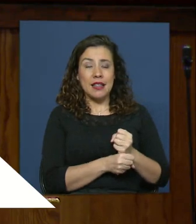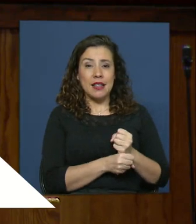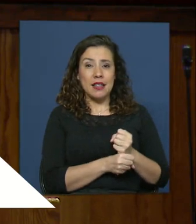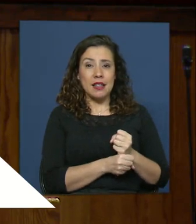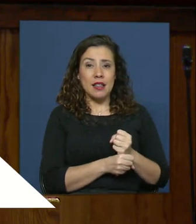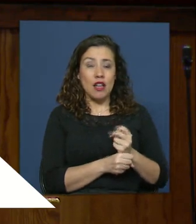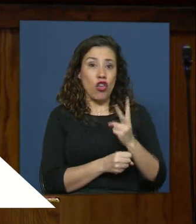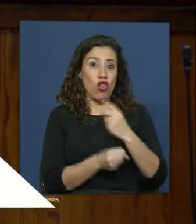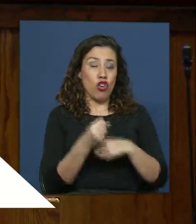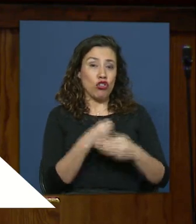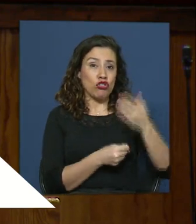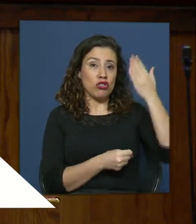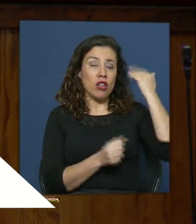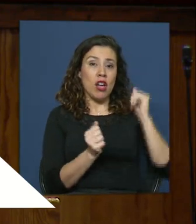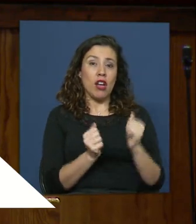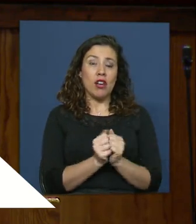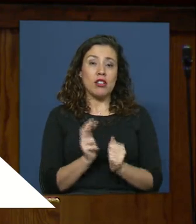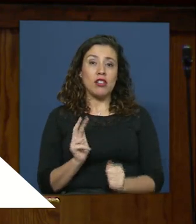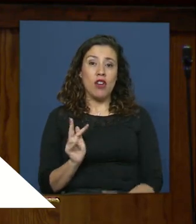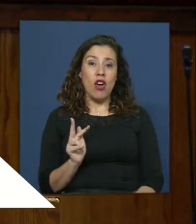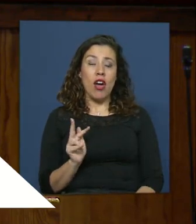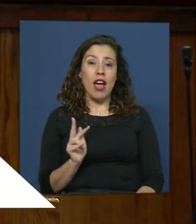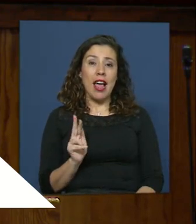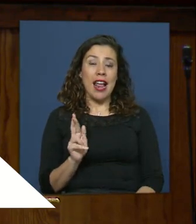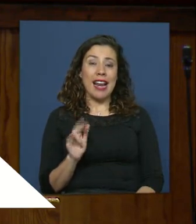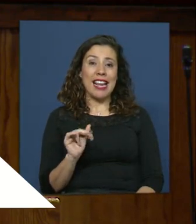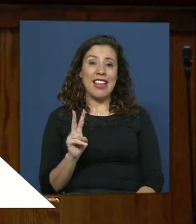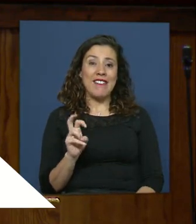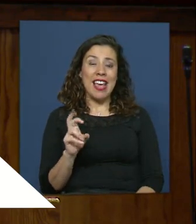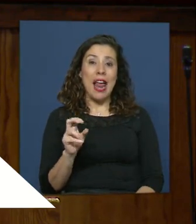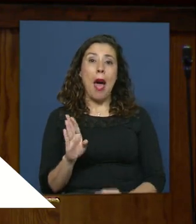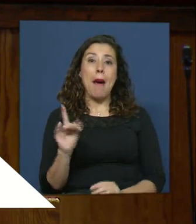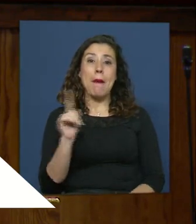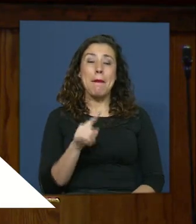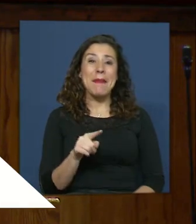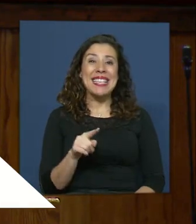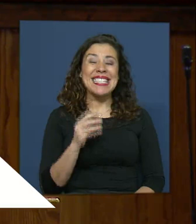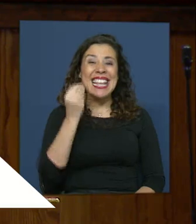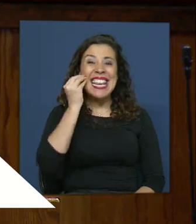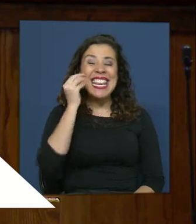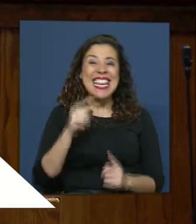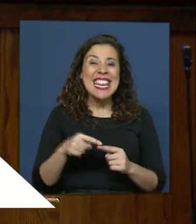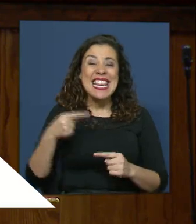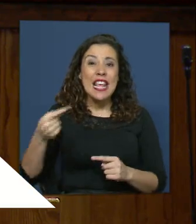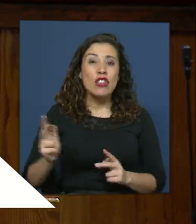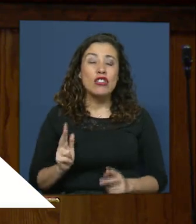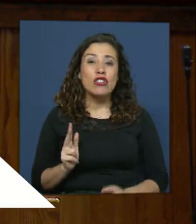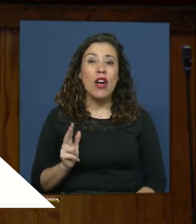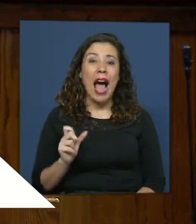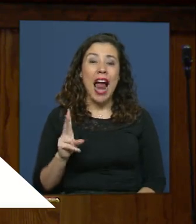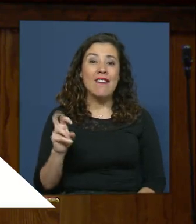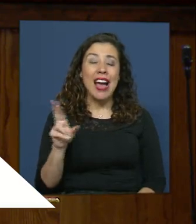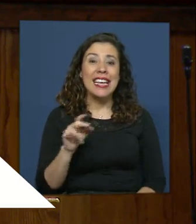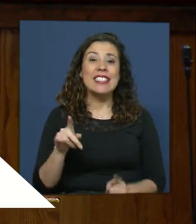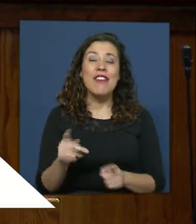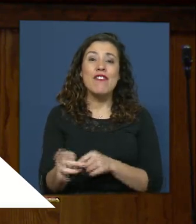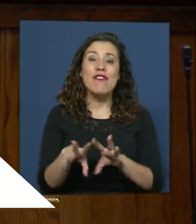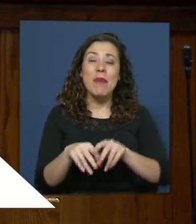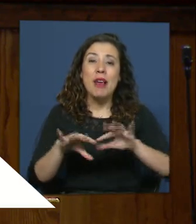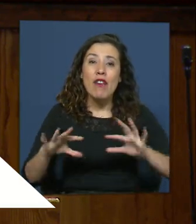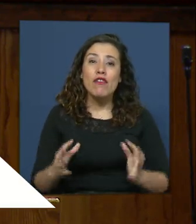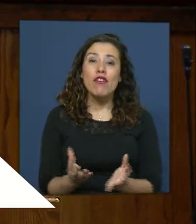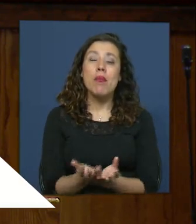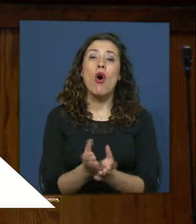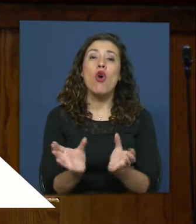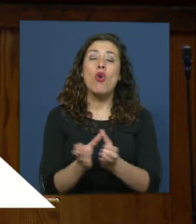ya 2 años con Felipe Rivera, bisnieto de don Roberto Álvarez, familia que constituyó la agrupación